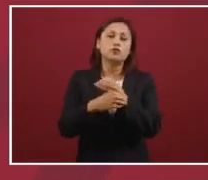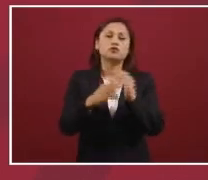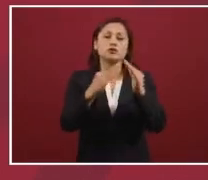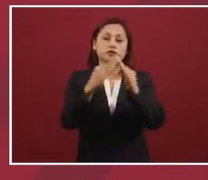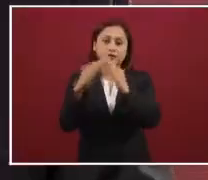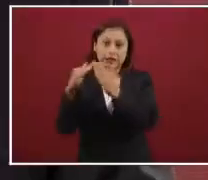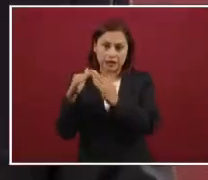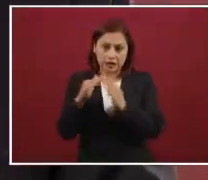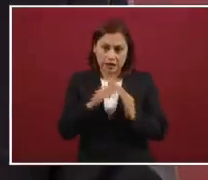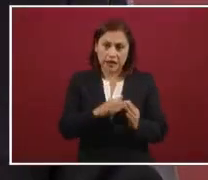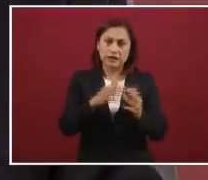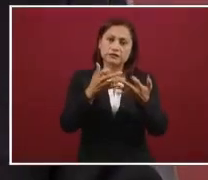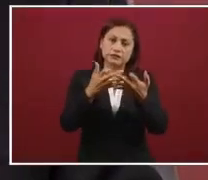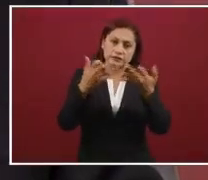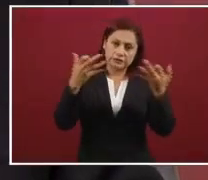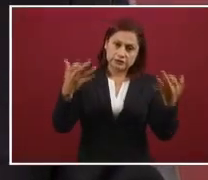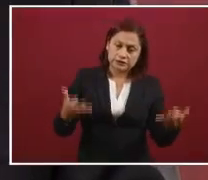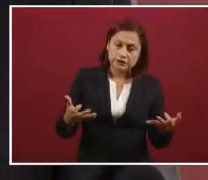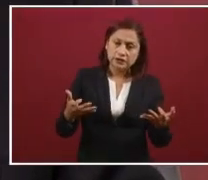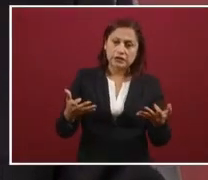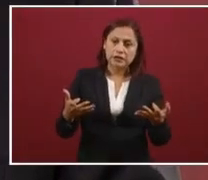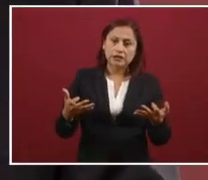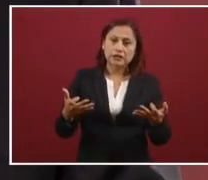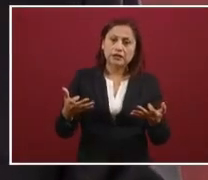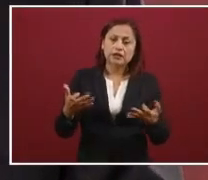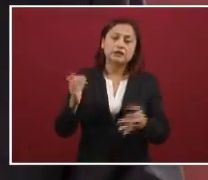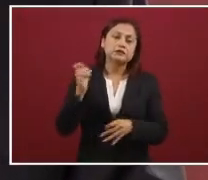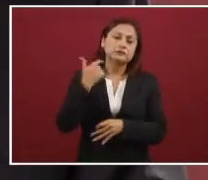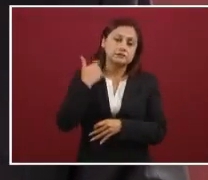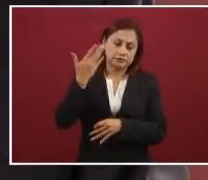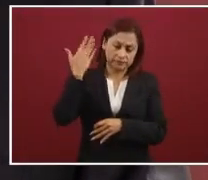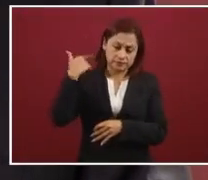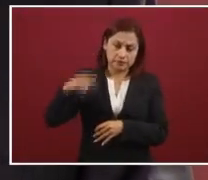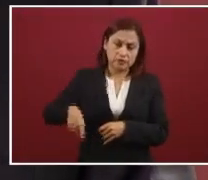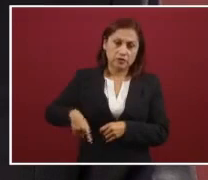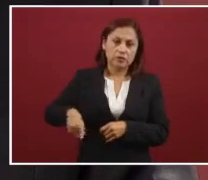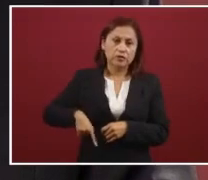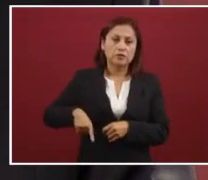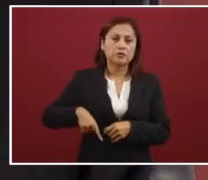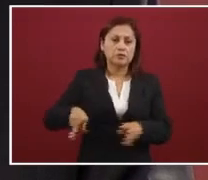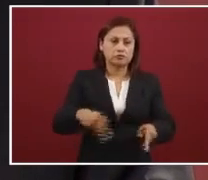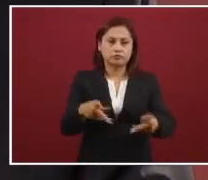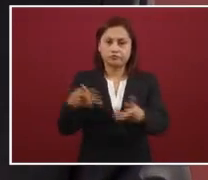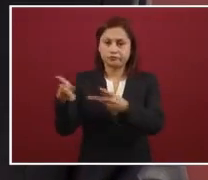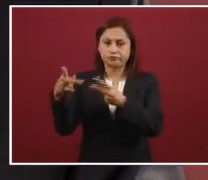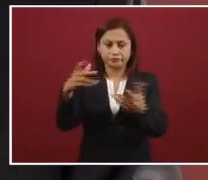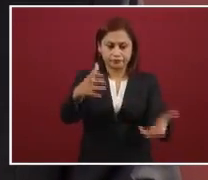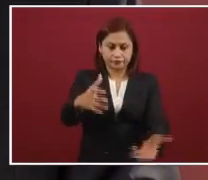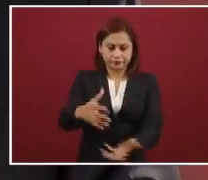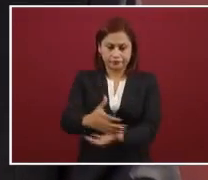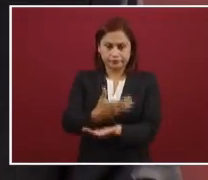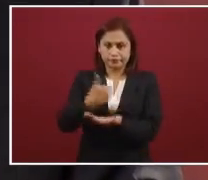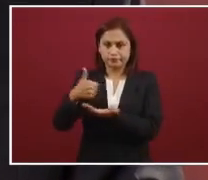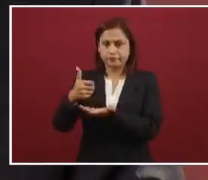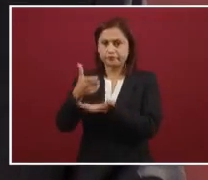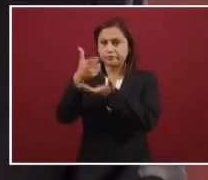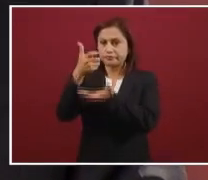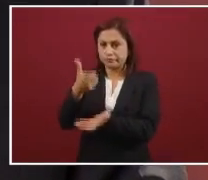residencias y de terrenos, sí se van a entregar estos fondos a la montaña de